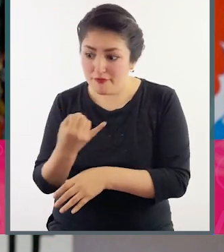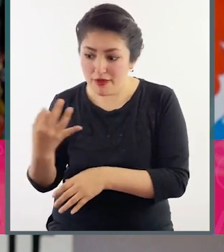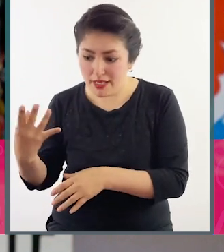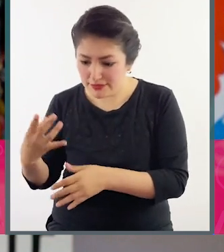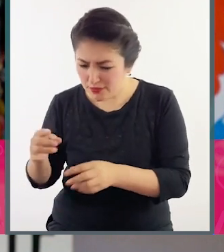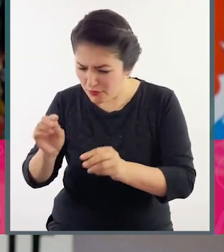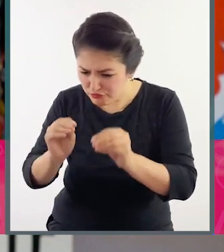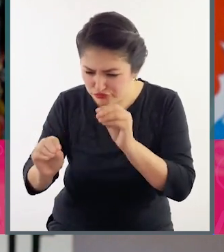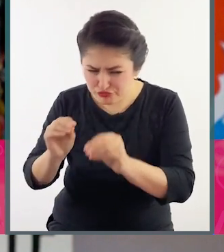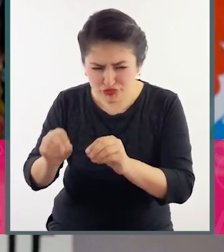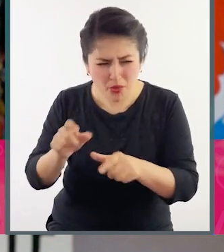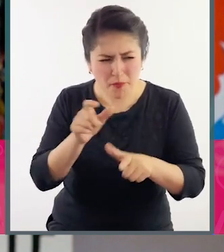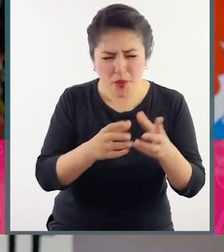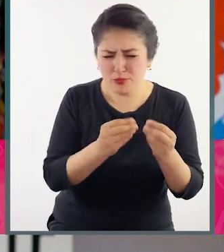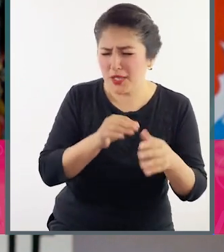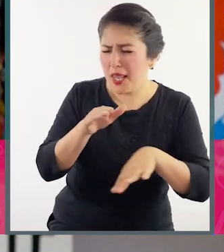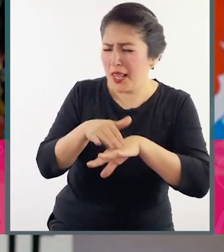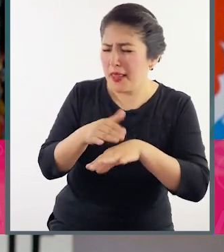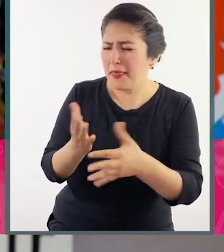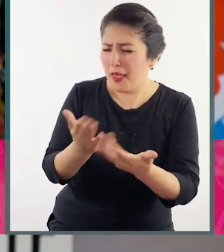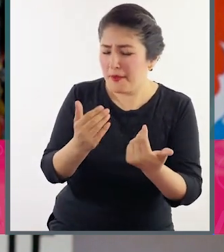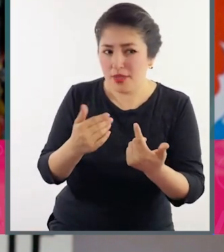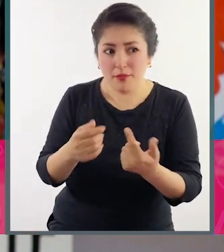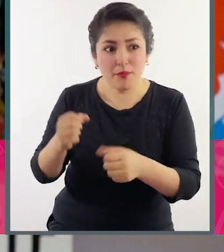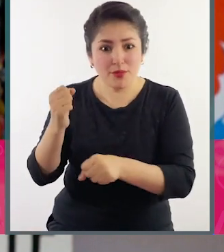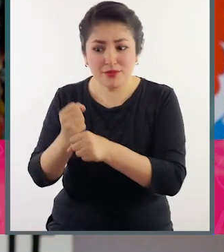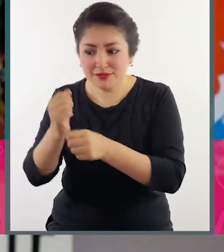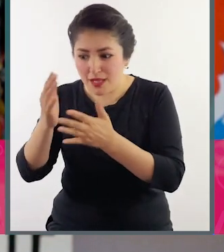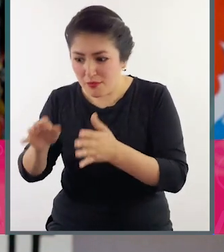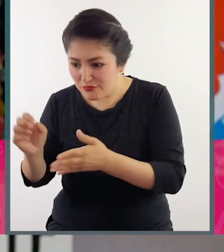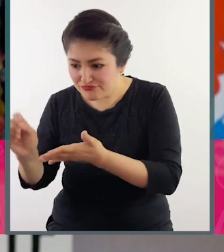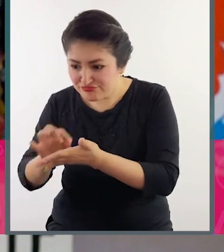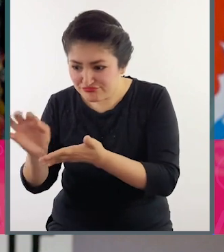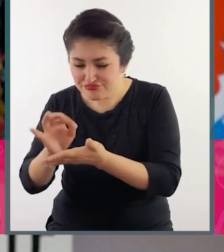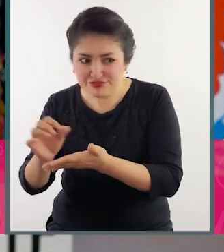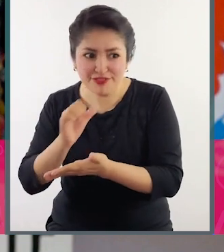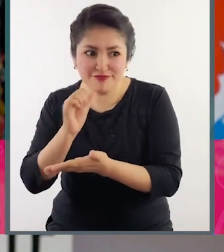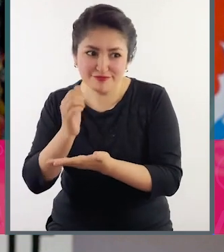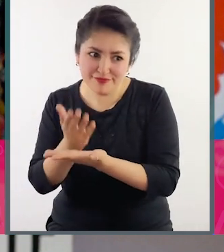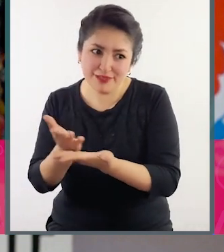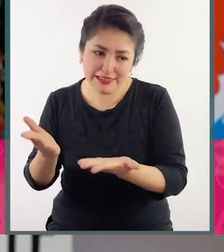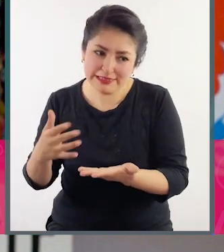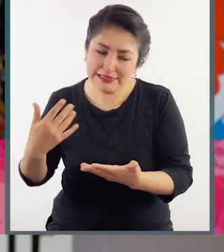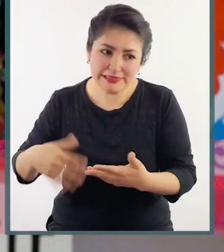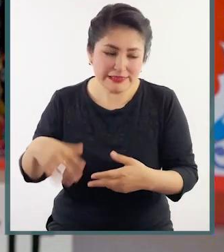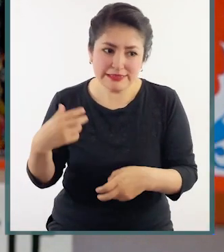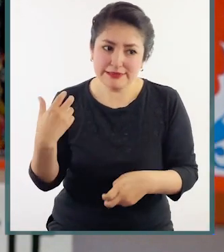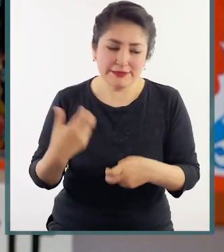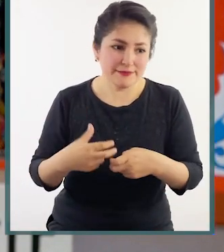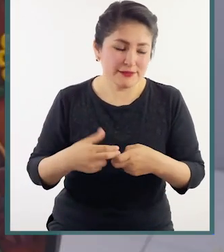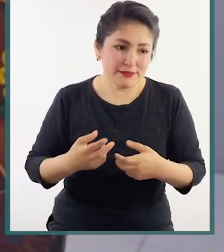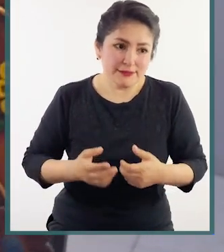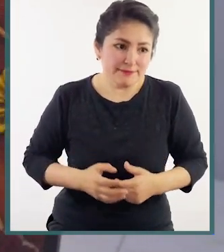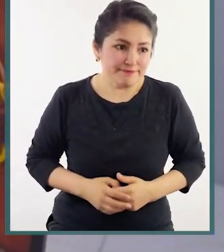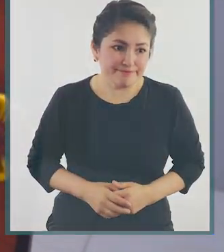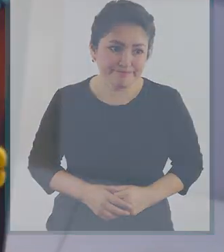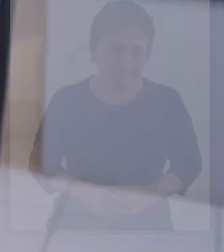países hay mucha demanda, pero la mano de obra es lo que en este momento estamos